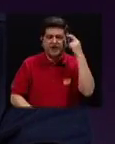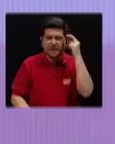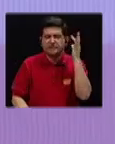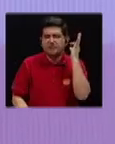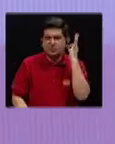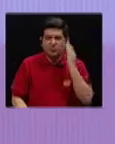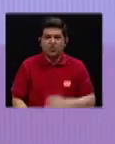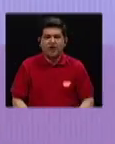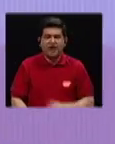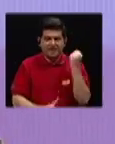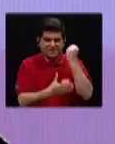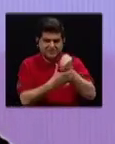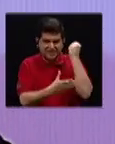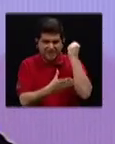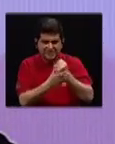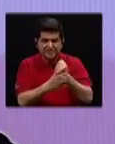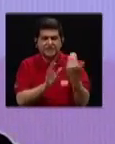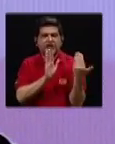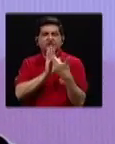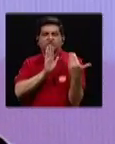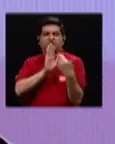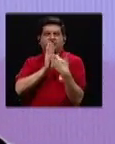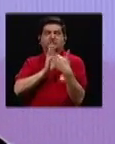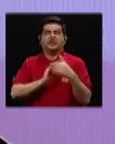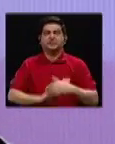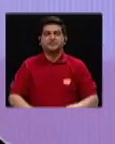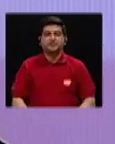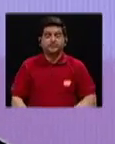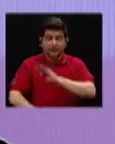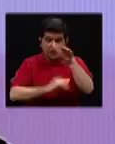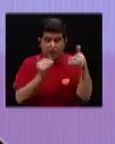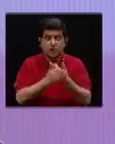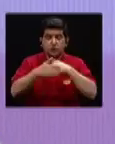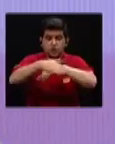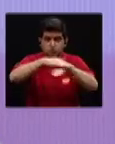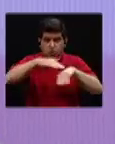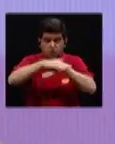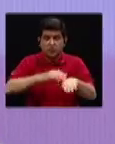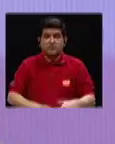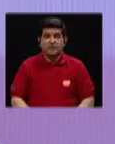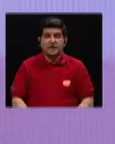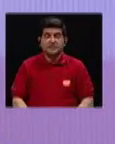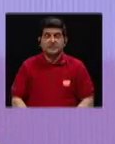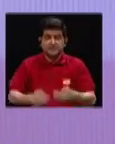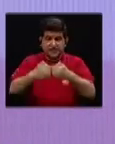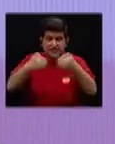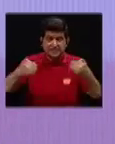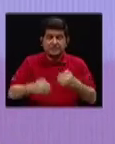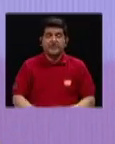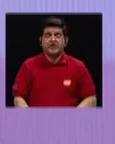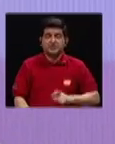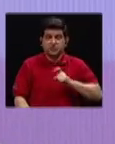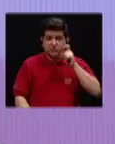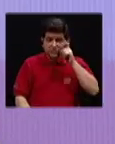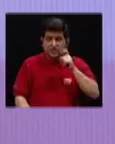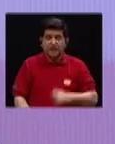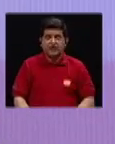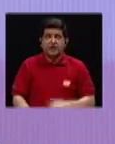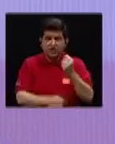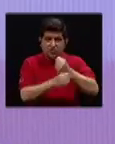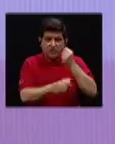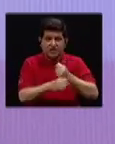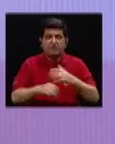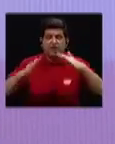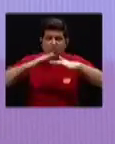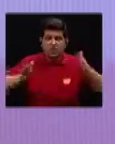son asesinadas sí eh Y todos están basados en la división sexual del trabajo en la división de los espacios